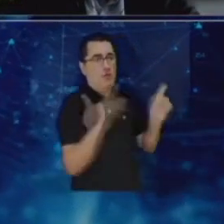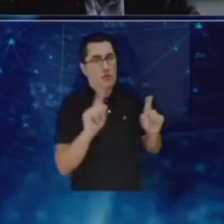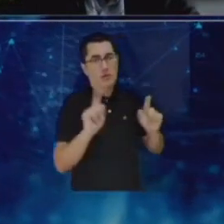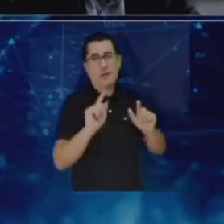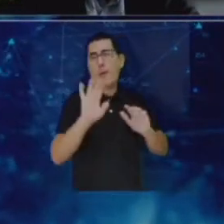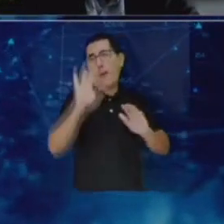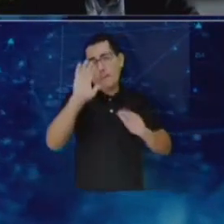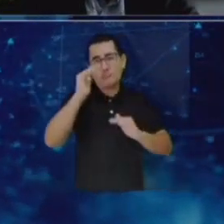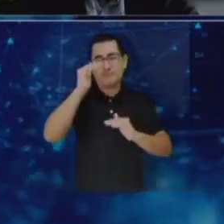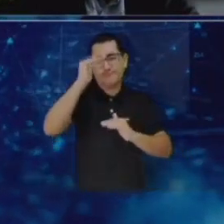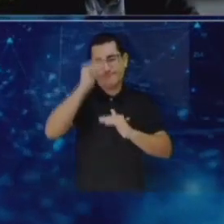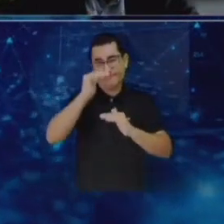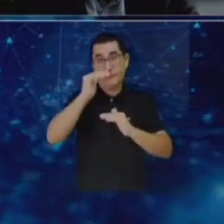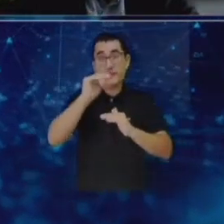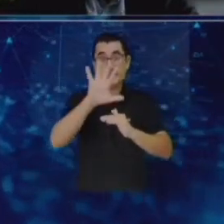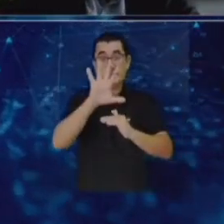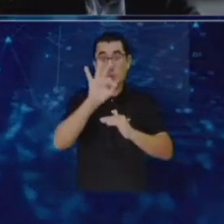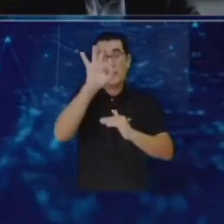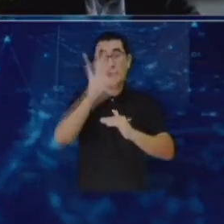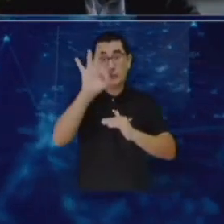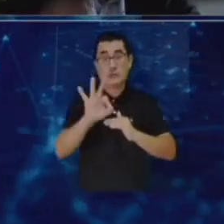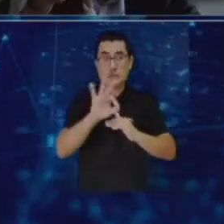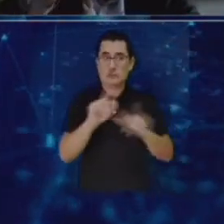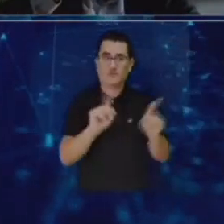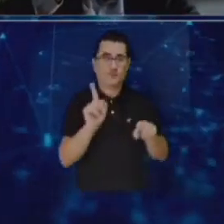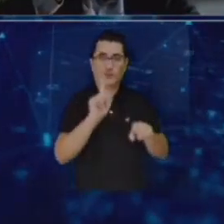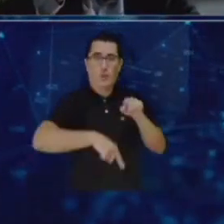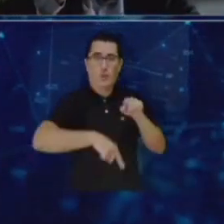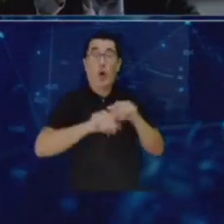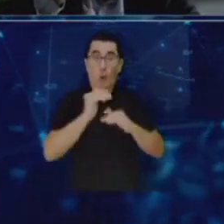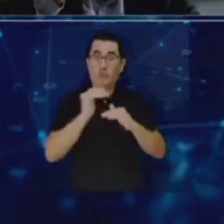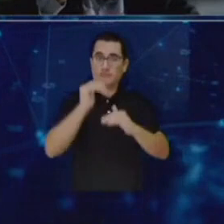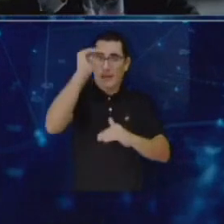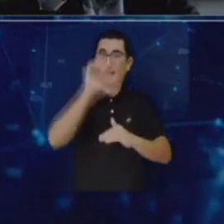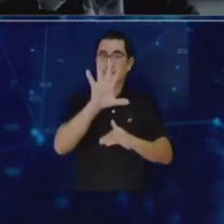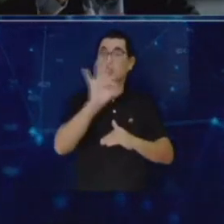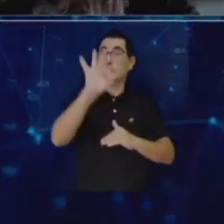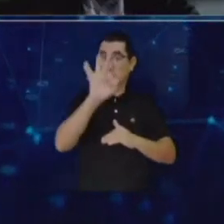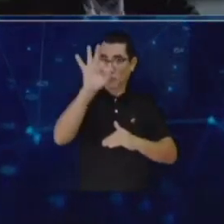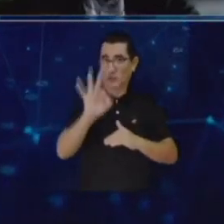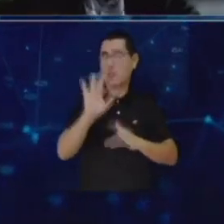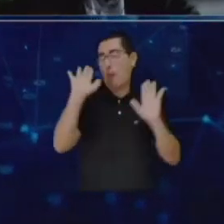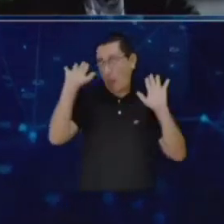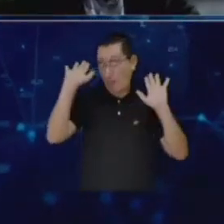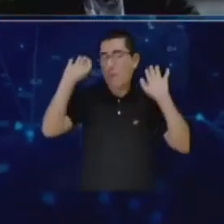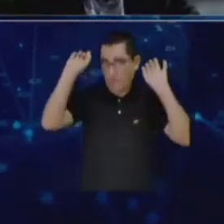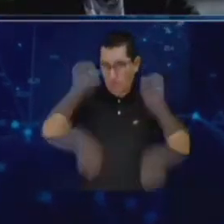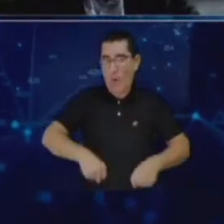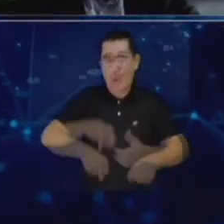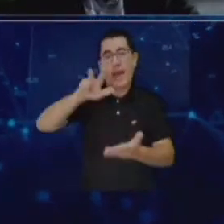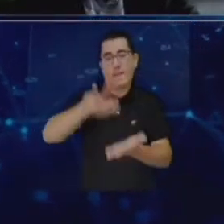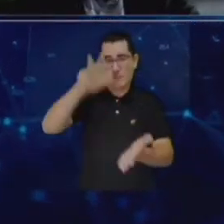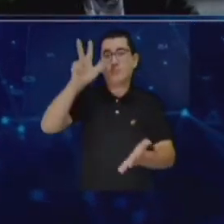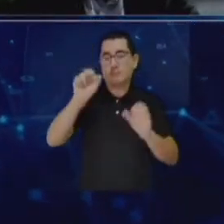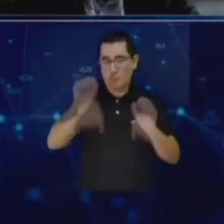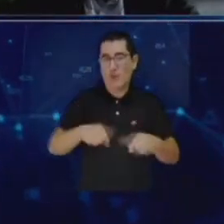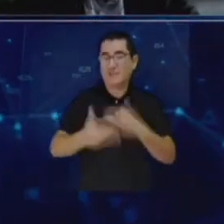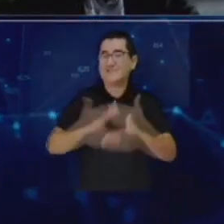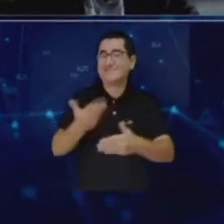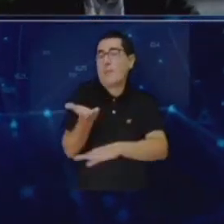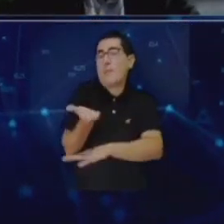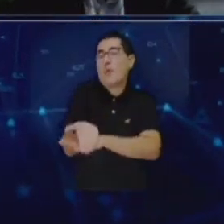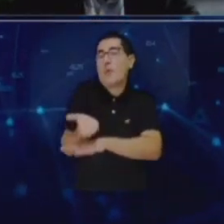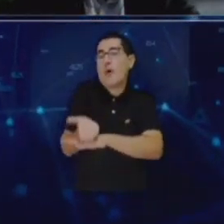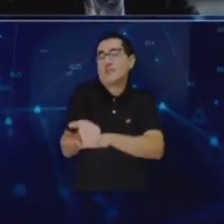50% de las administraciones que lo apoyan. Es decir, si una propuesta a un proyecto de propuesta interamericana llega a